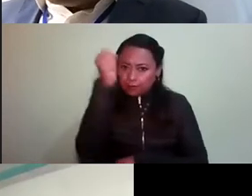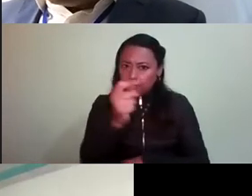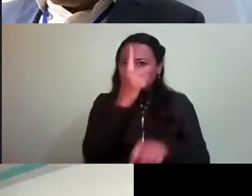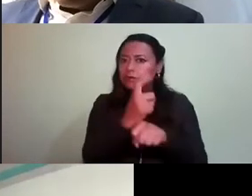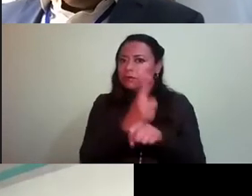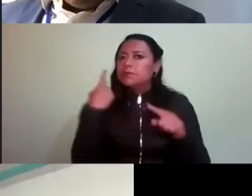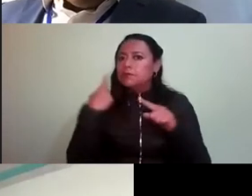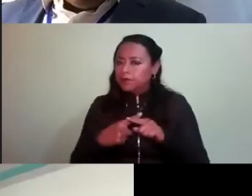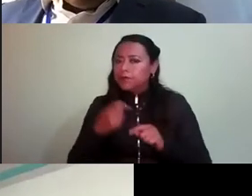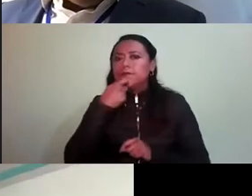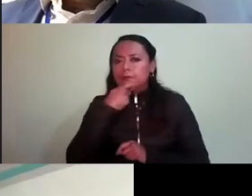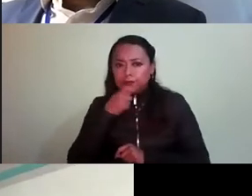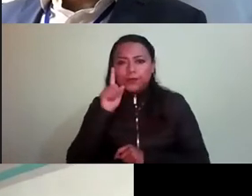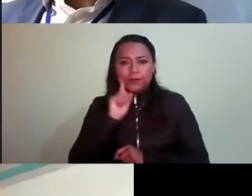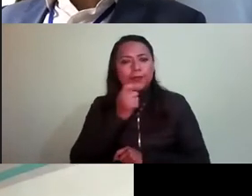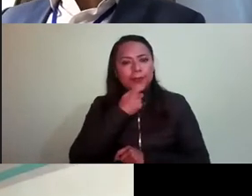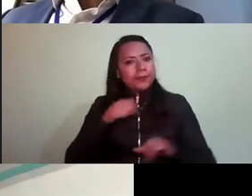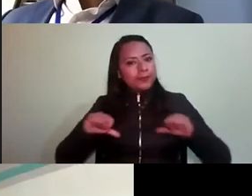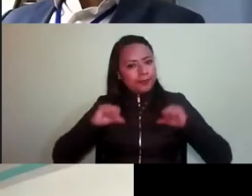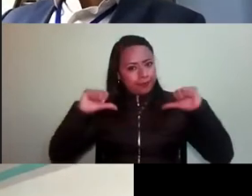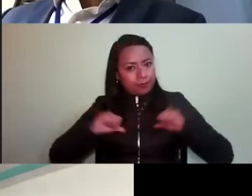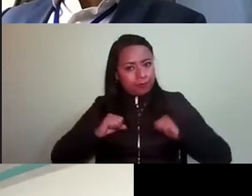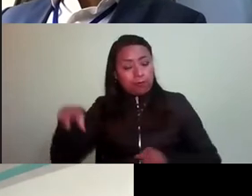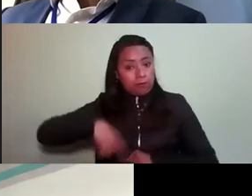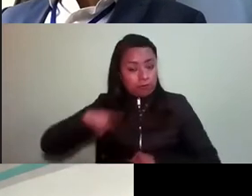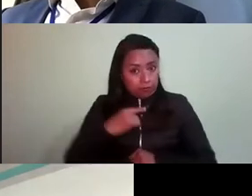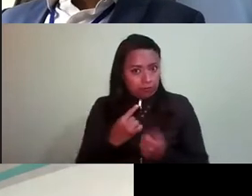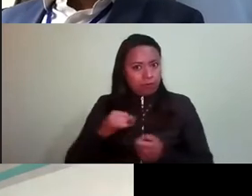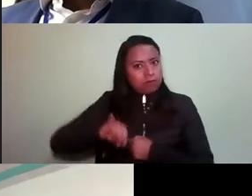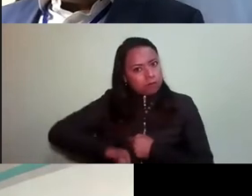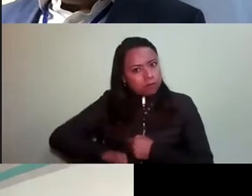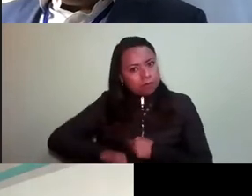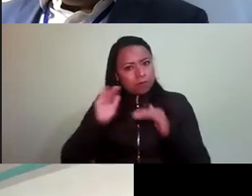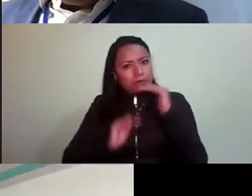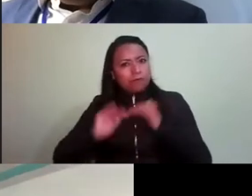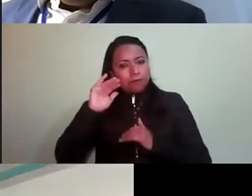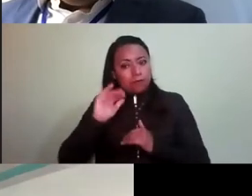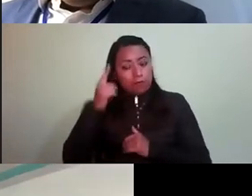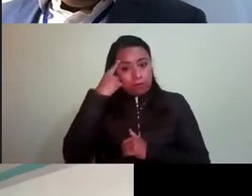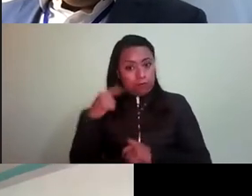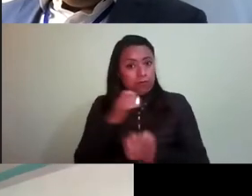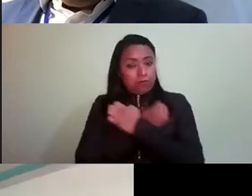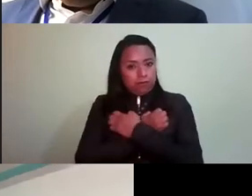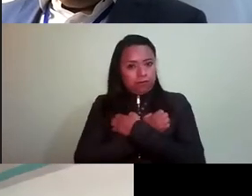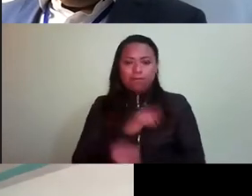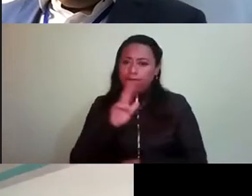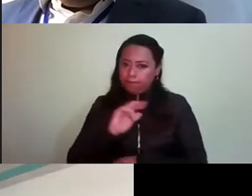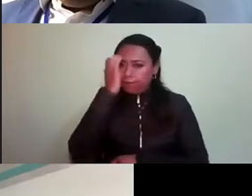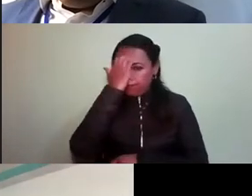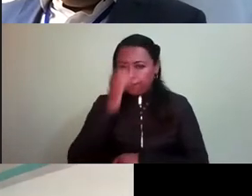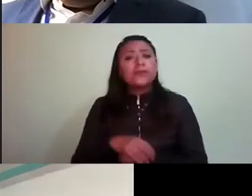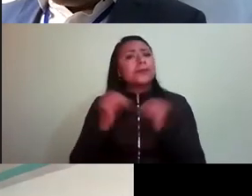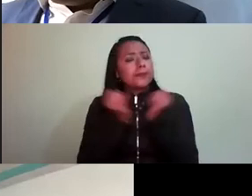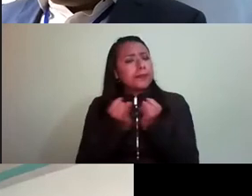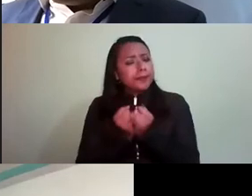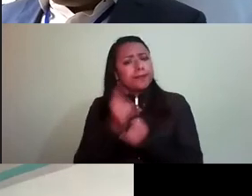y adolescentes, reconociéndoles su interés superior a recibir educación. Al mismo tiempo, para